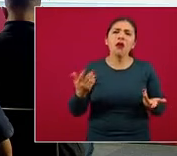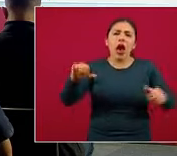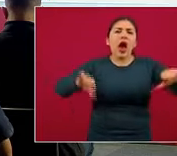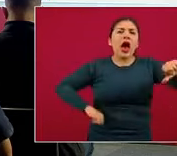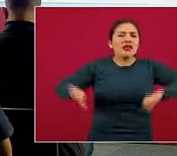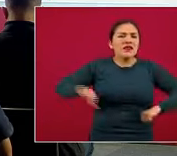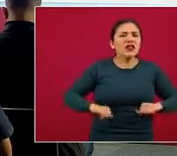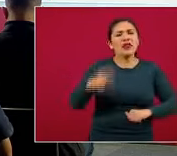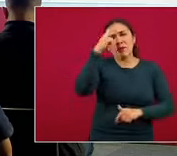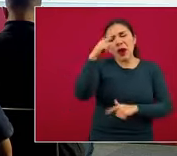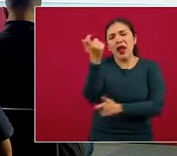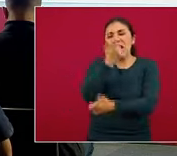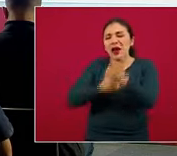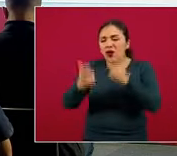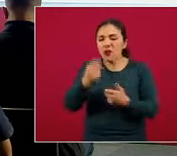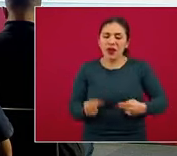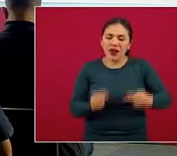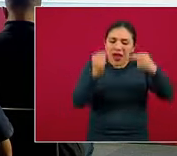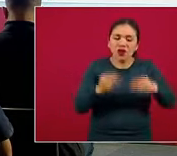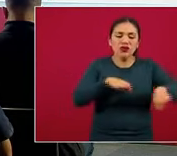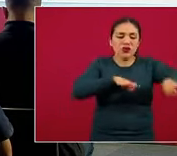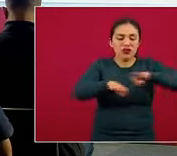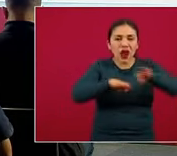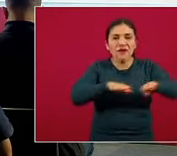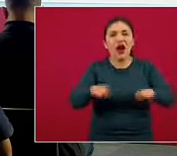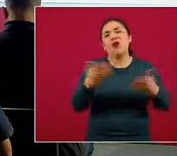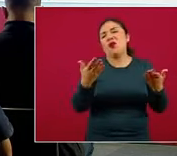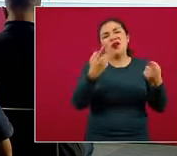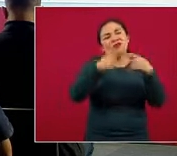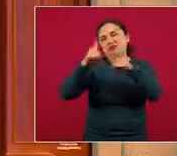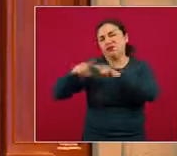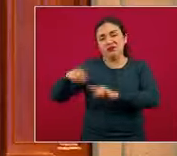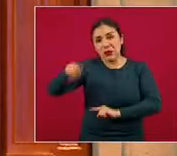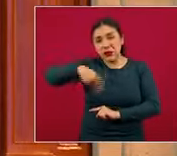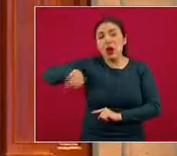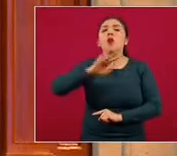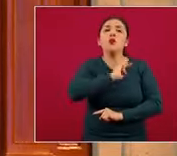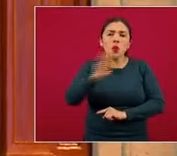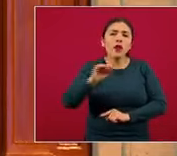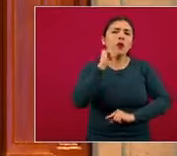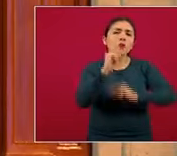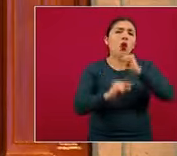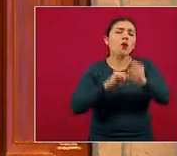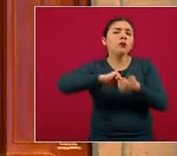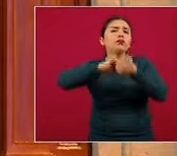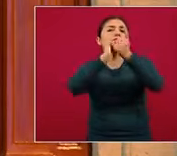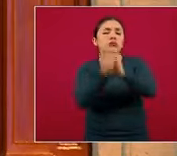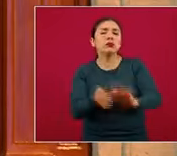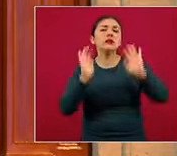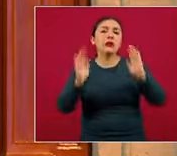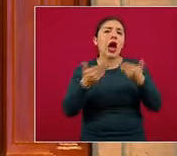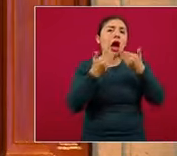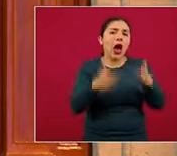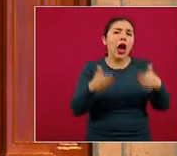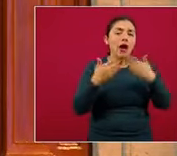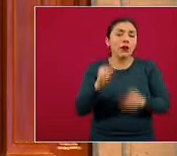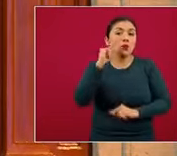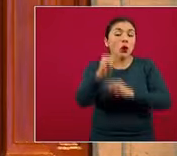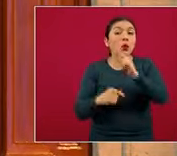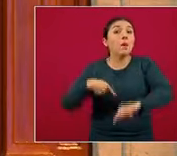actividades económicas, laborales y de índole similar pueden en un momento determinado empezar a incrementarse,